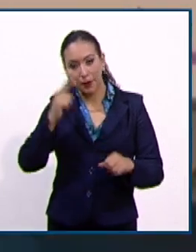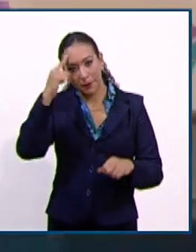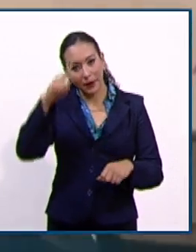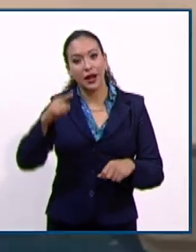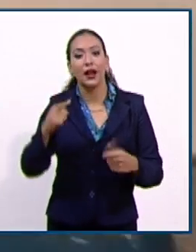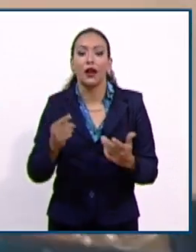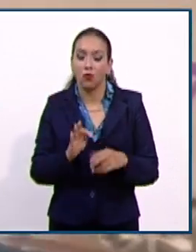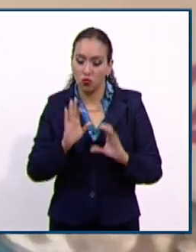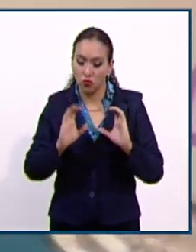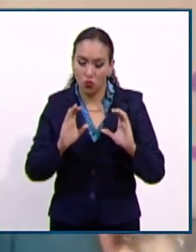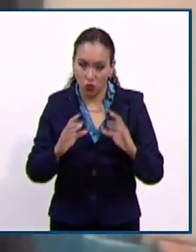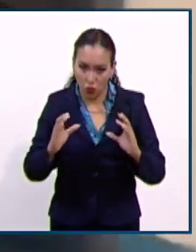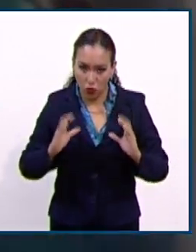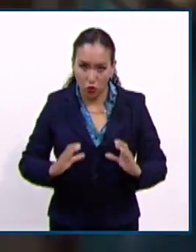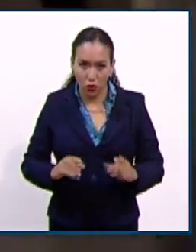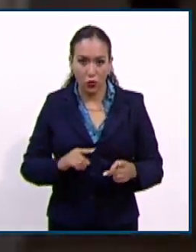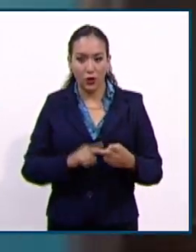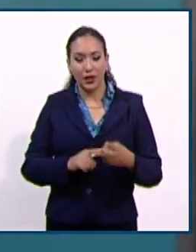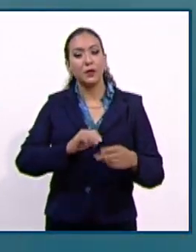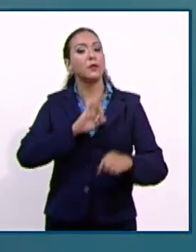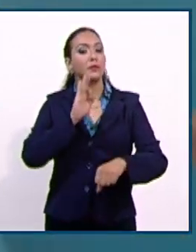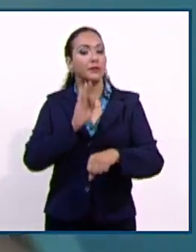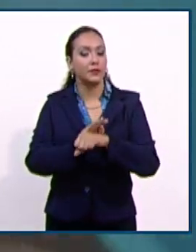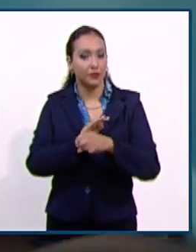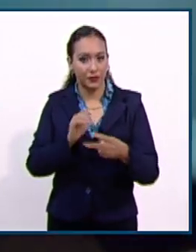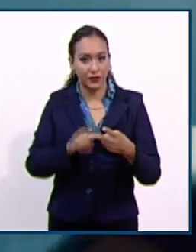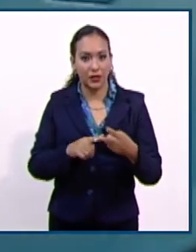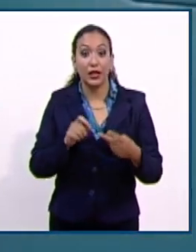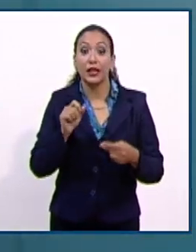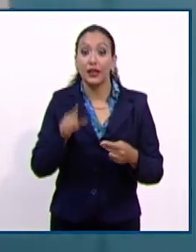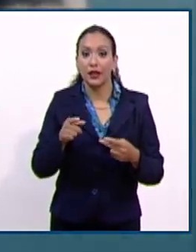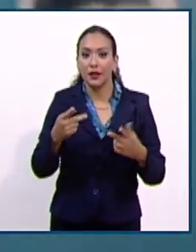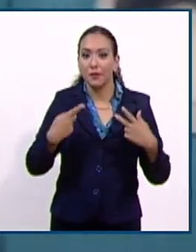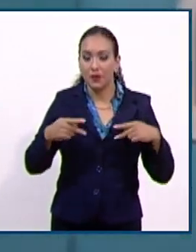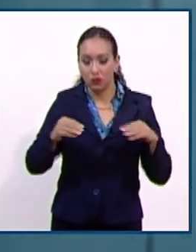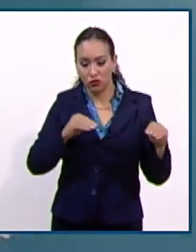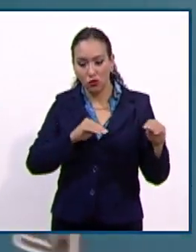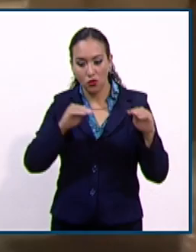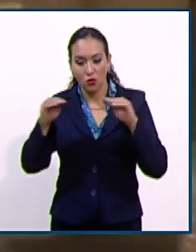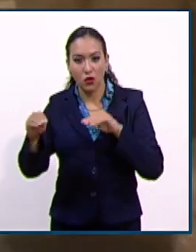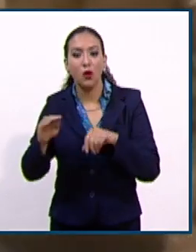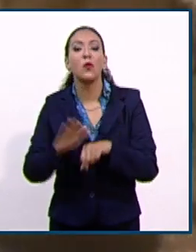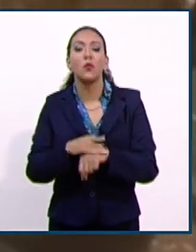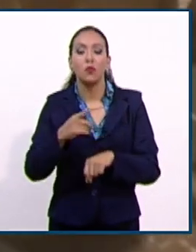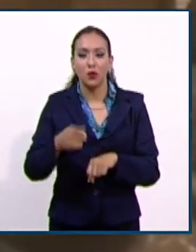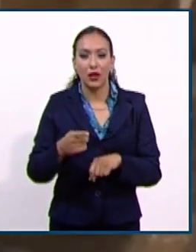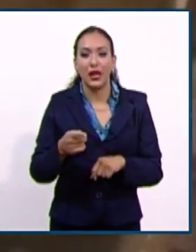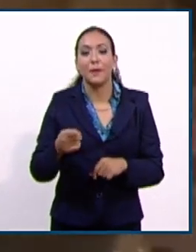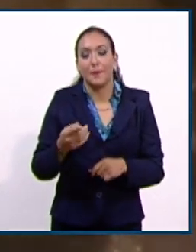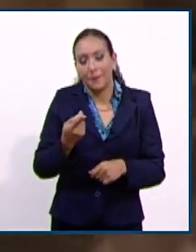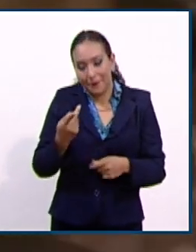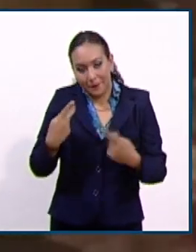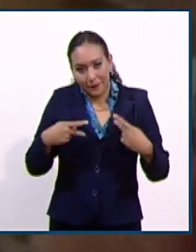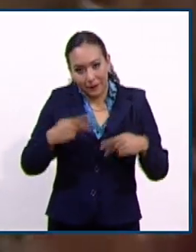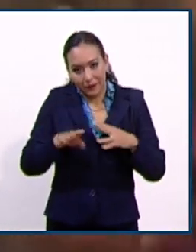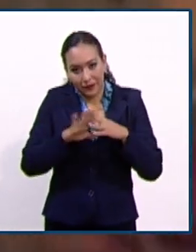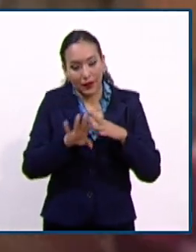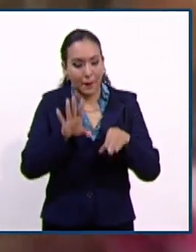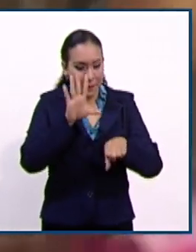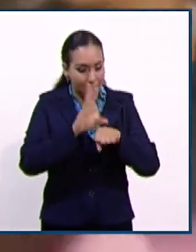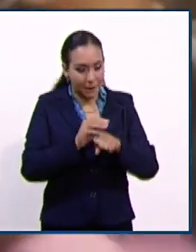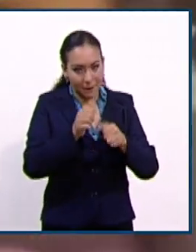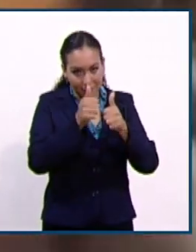integridad física, libertad personal y no devolución de las personas en movilidad al ser solicitantes de asilo. Las personas